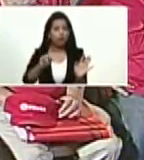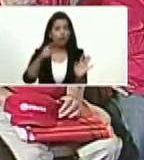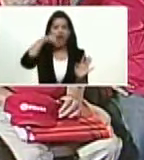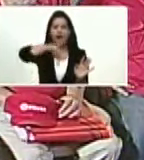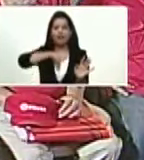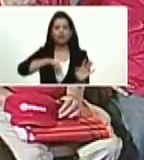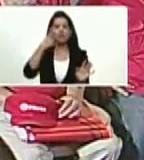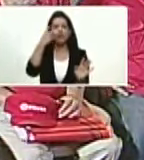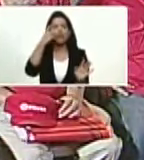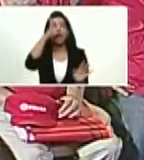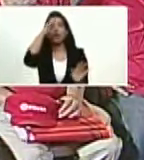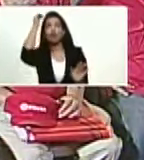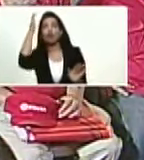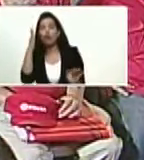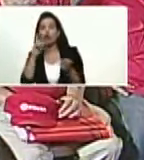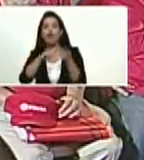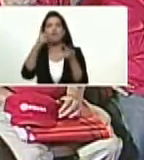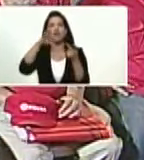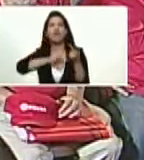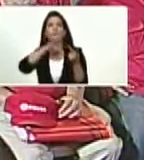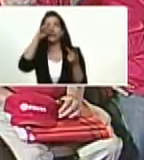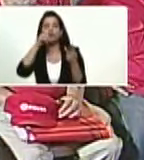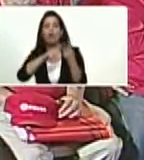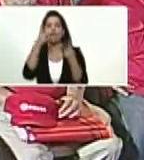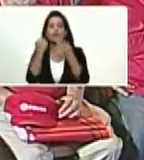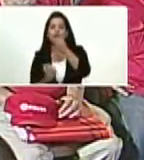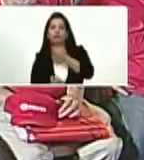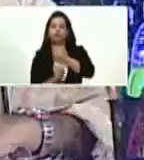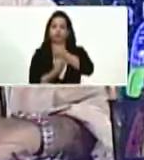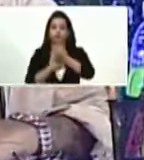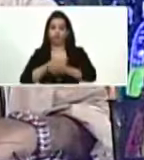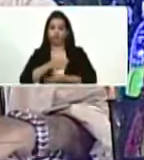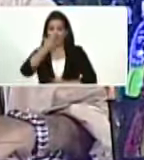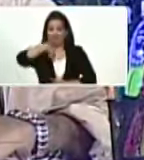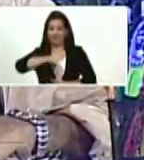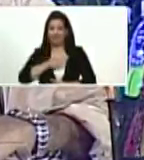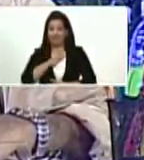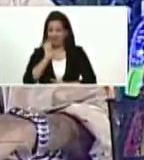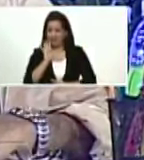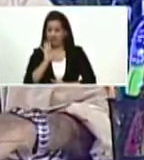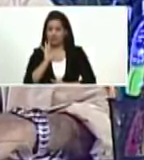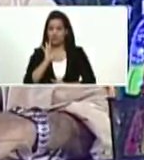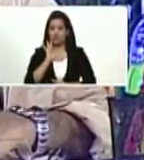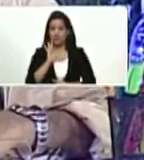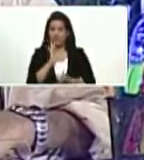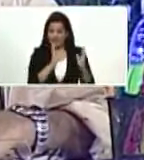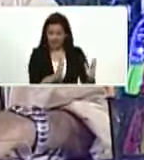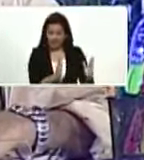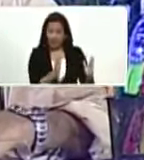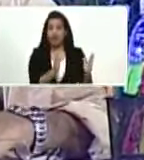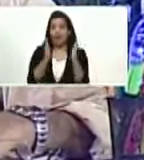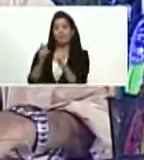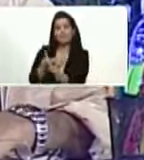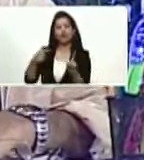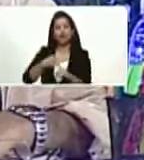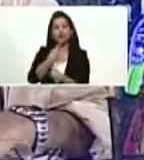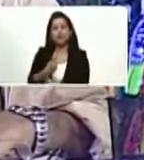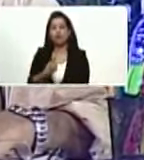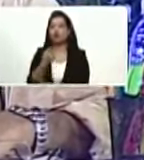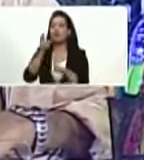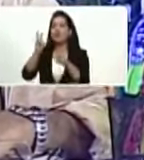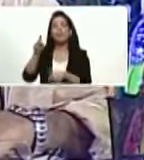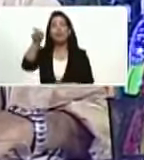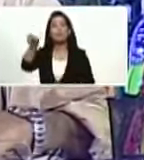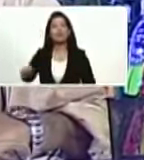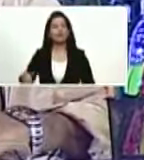Dios. Aquí pudiéramos decir en términos económicos, no solo de ganas y de voluntad se